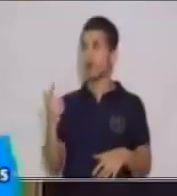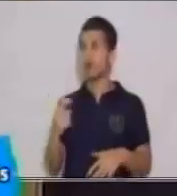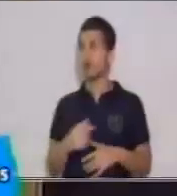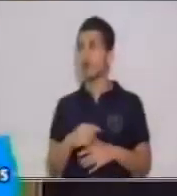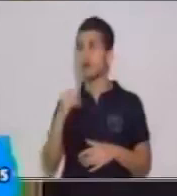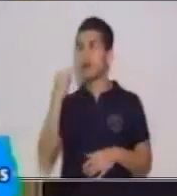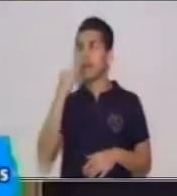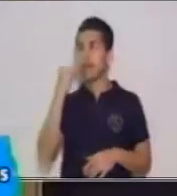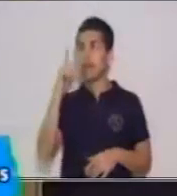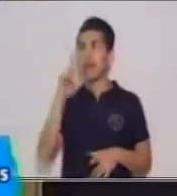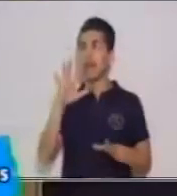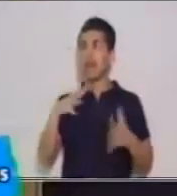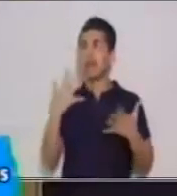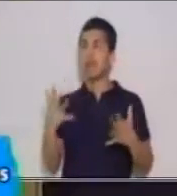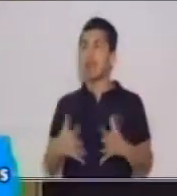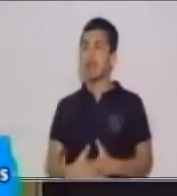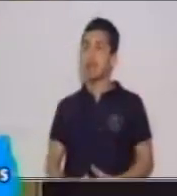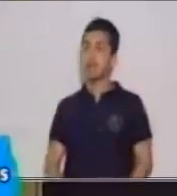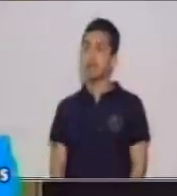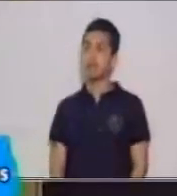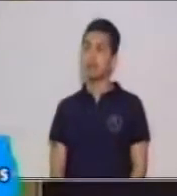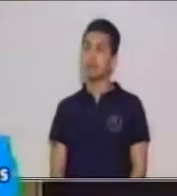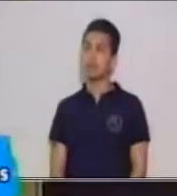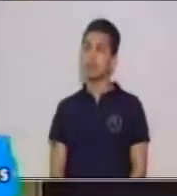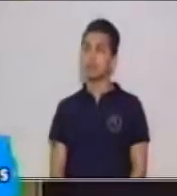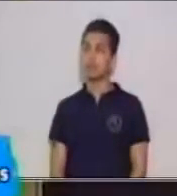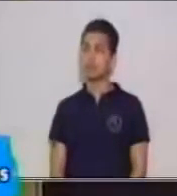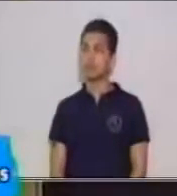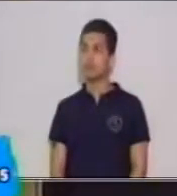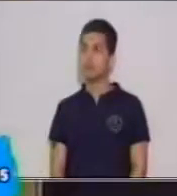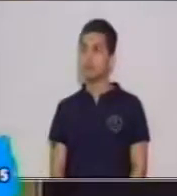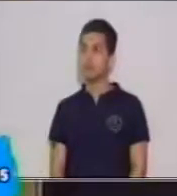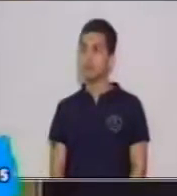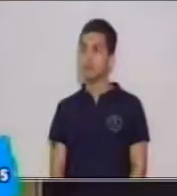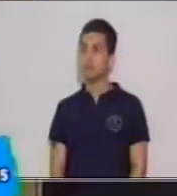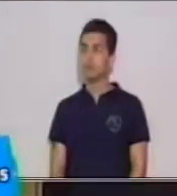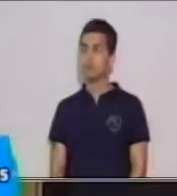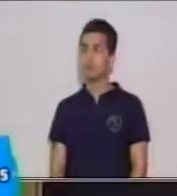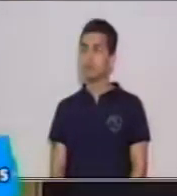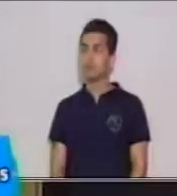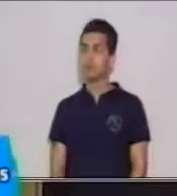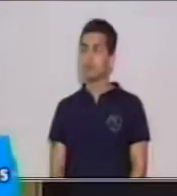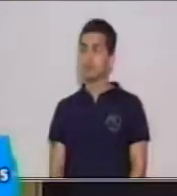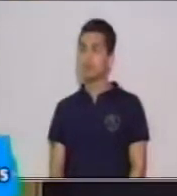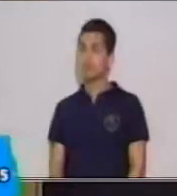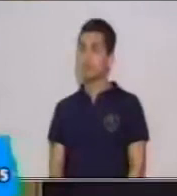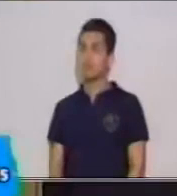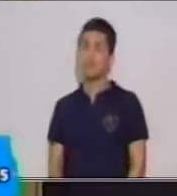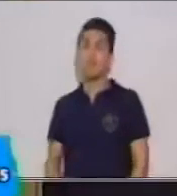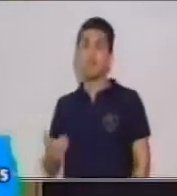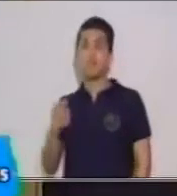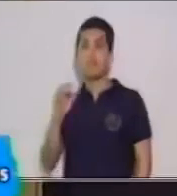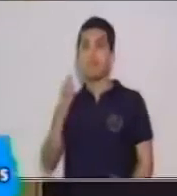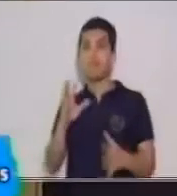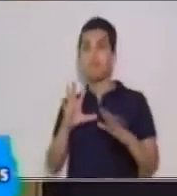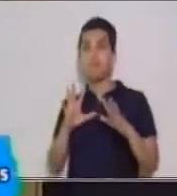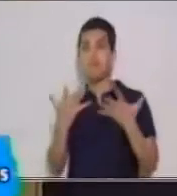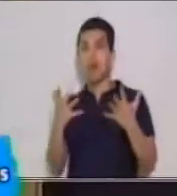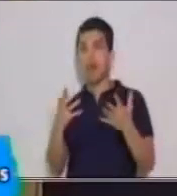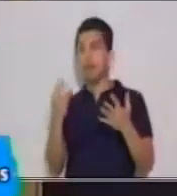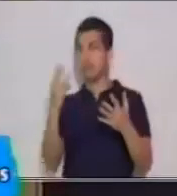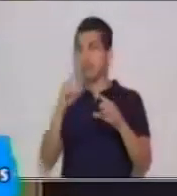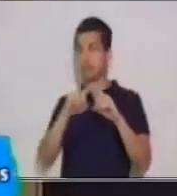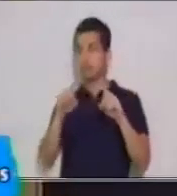il. ¿Qué será? ¿Directa, indirecta o cerrada?